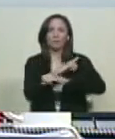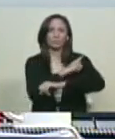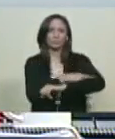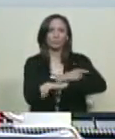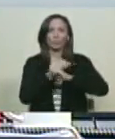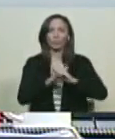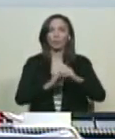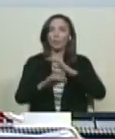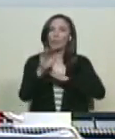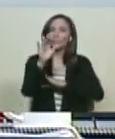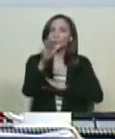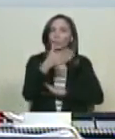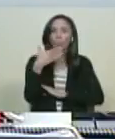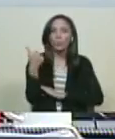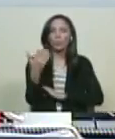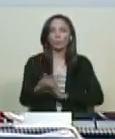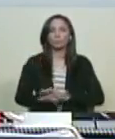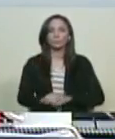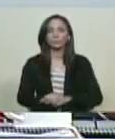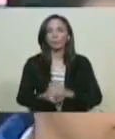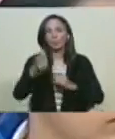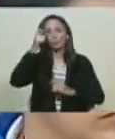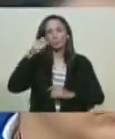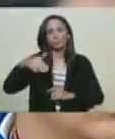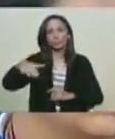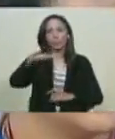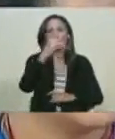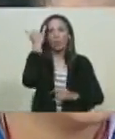hacer realidad los sueños de todo un pueblo.